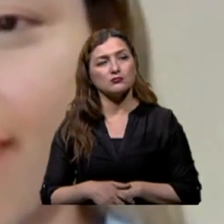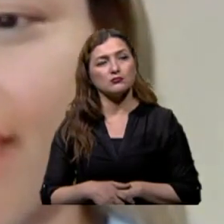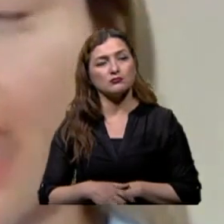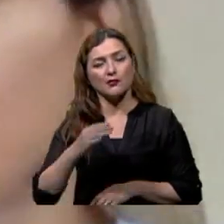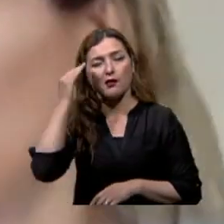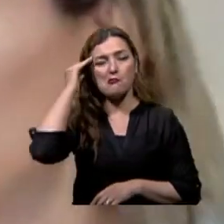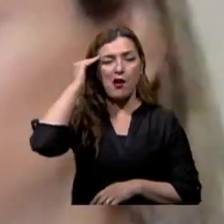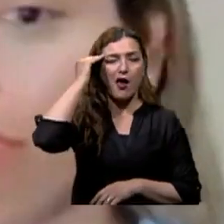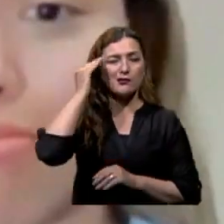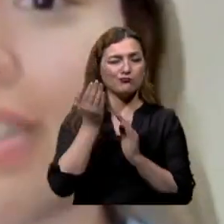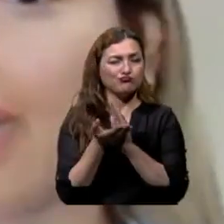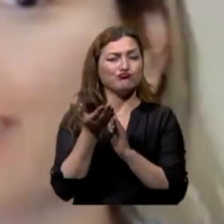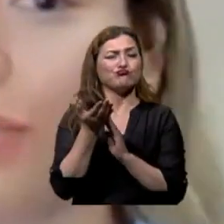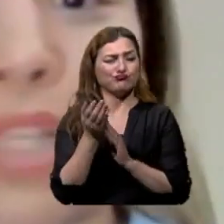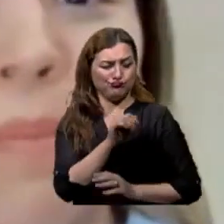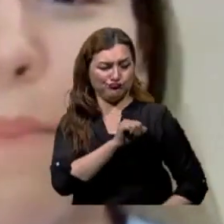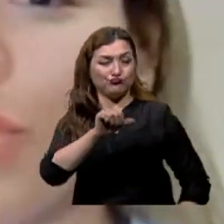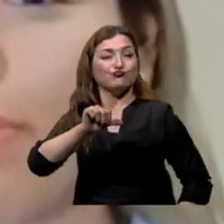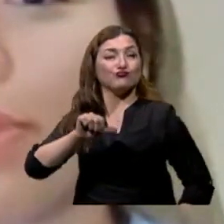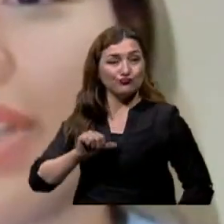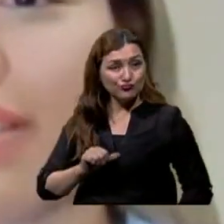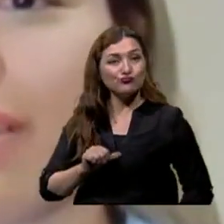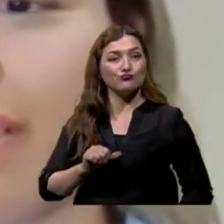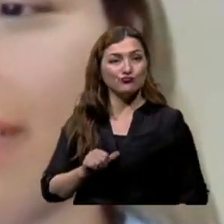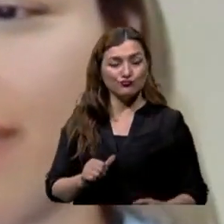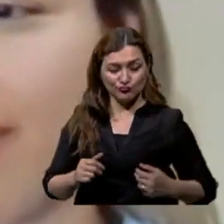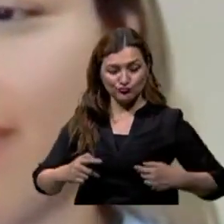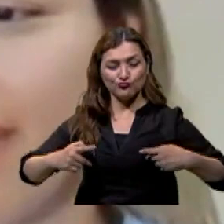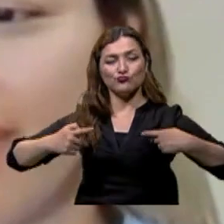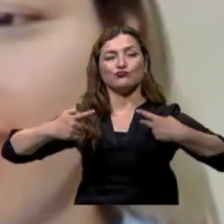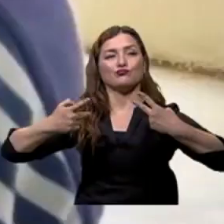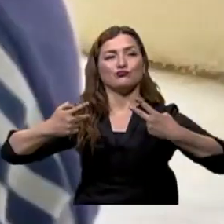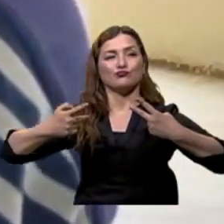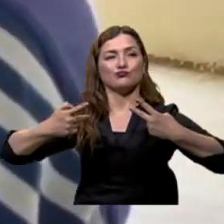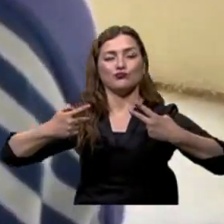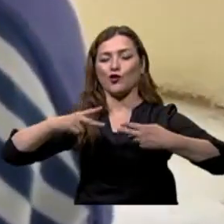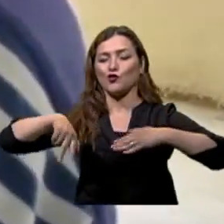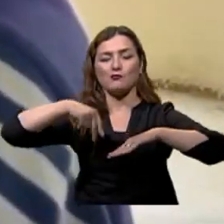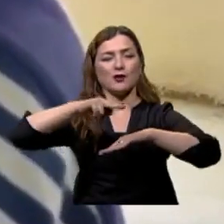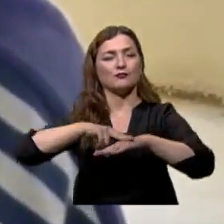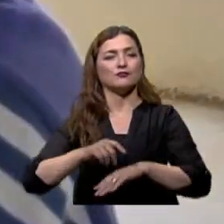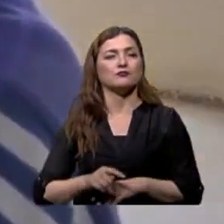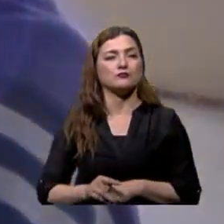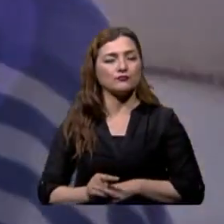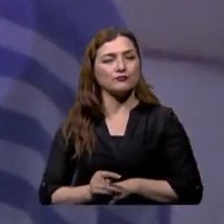alta, vas a llevar una vida de lo más normal posible.